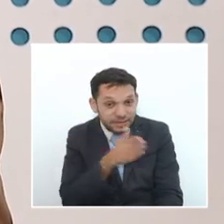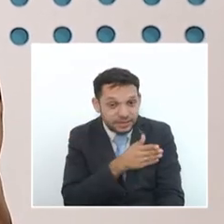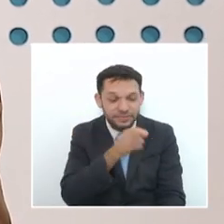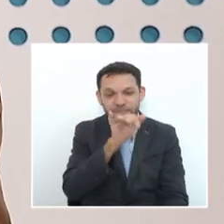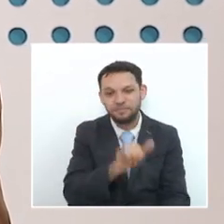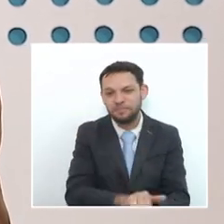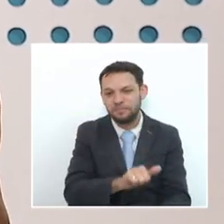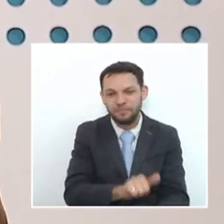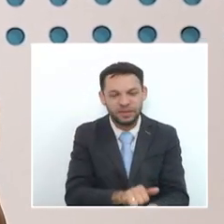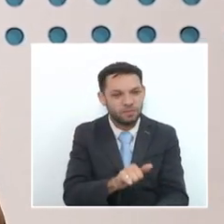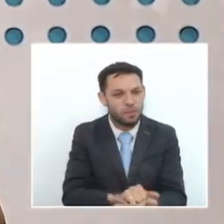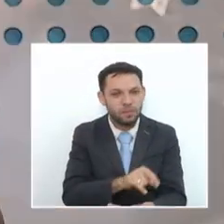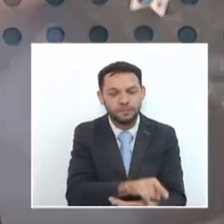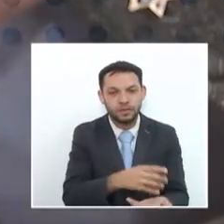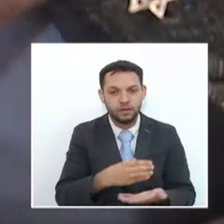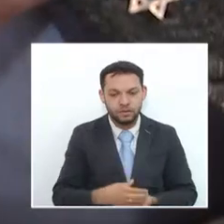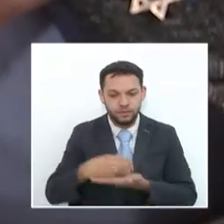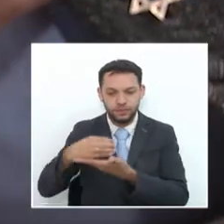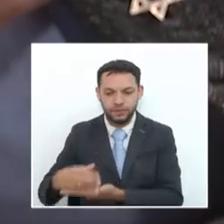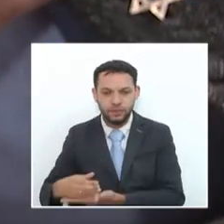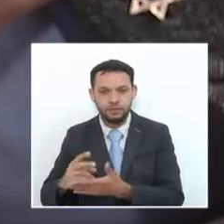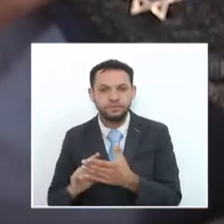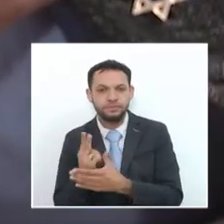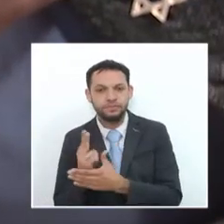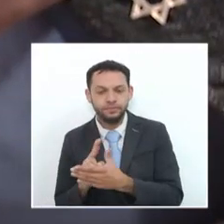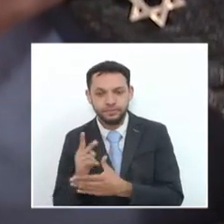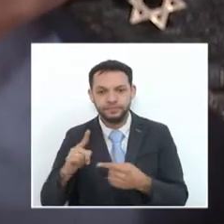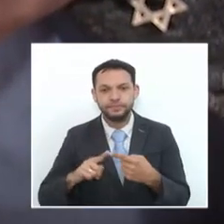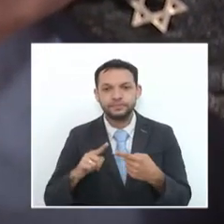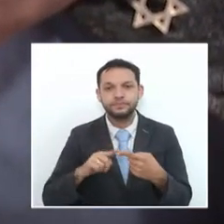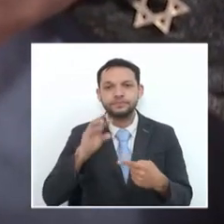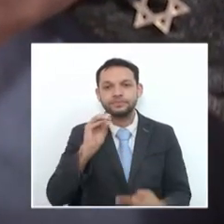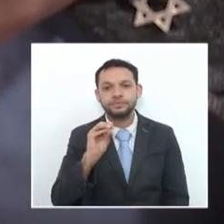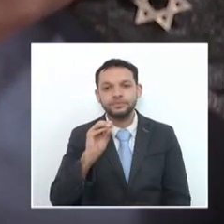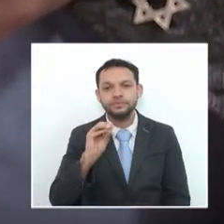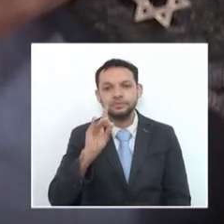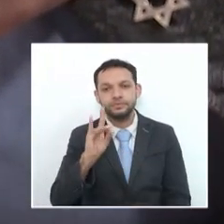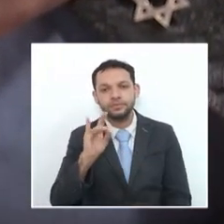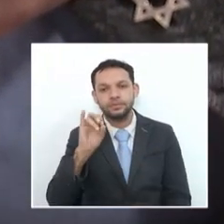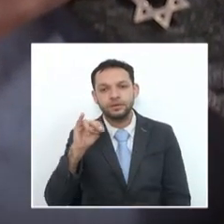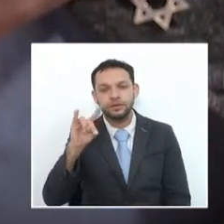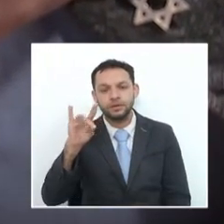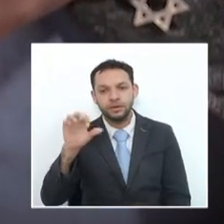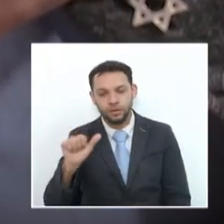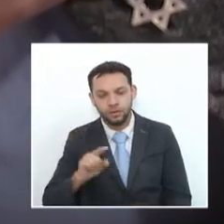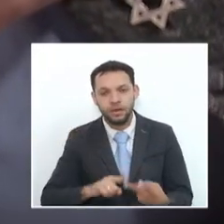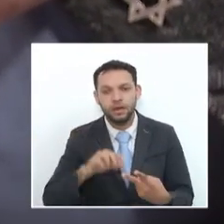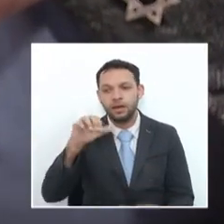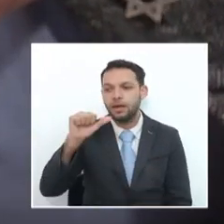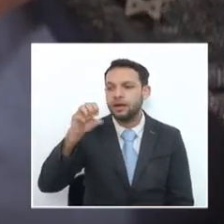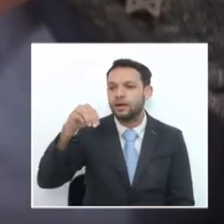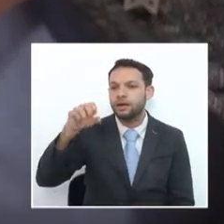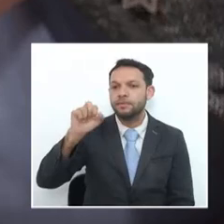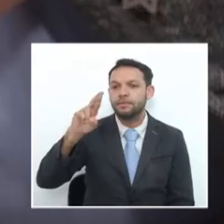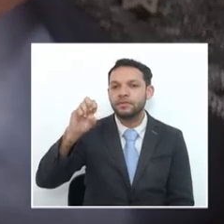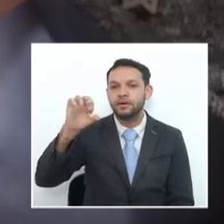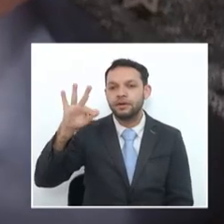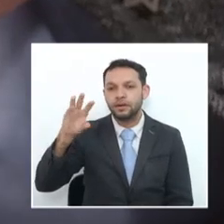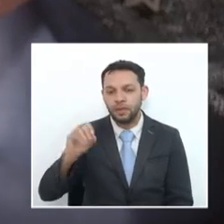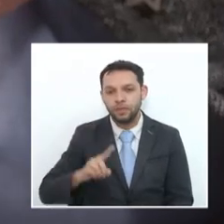Esta es una proteína vegana que tiene quinoa, chía, amaranto, maca, espirulina,